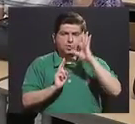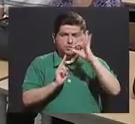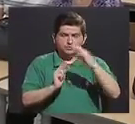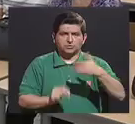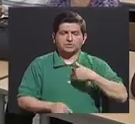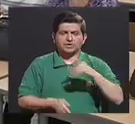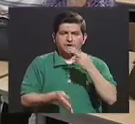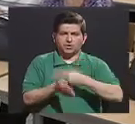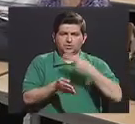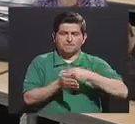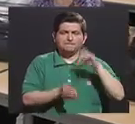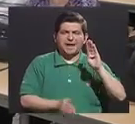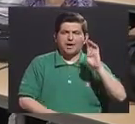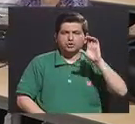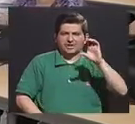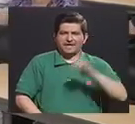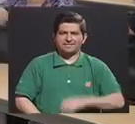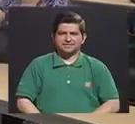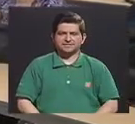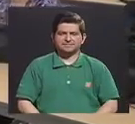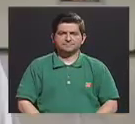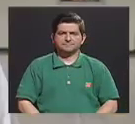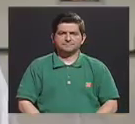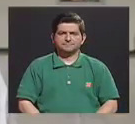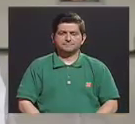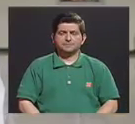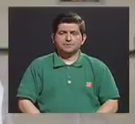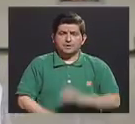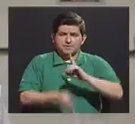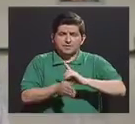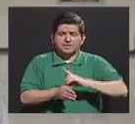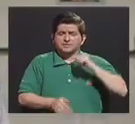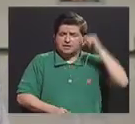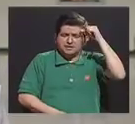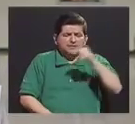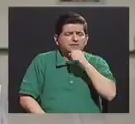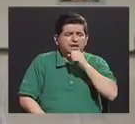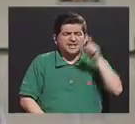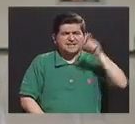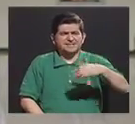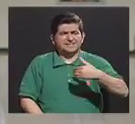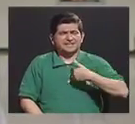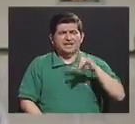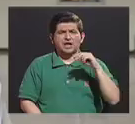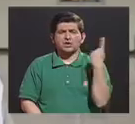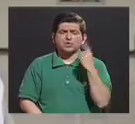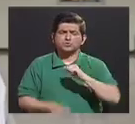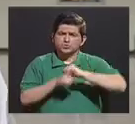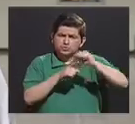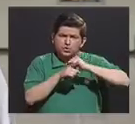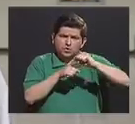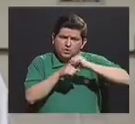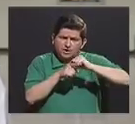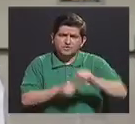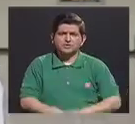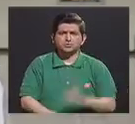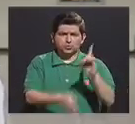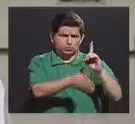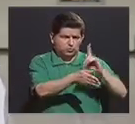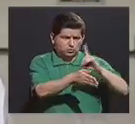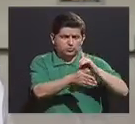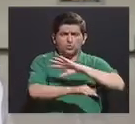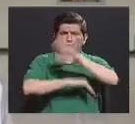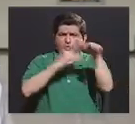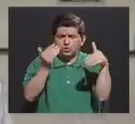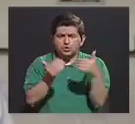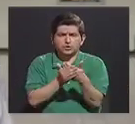el hospital blanco Cervantes la geriatría vio la necesidad de no solo capacitar a lo que son los médicos y a todo